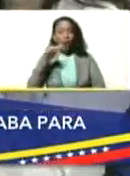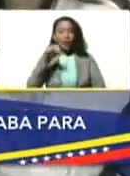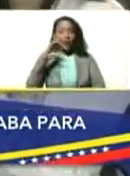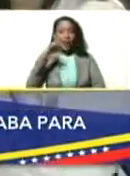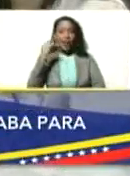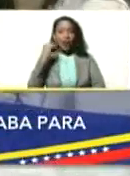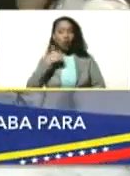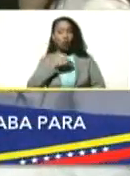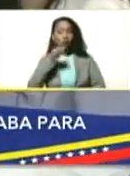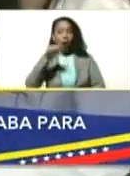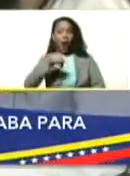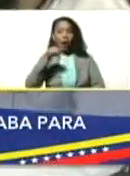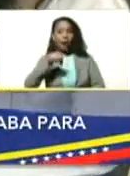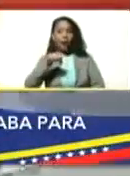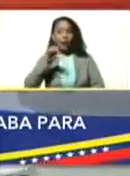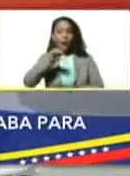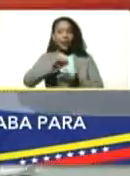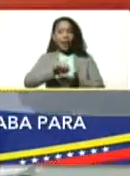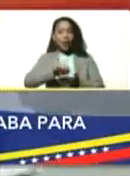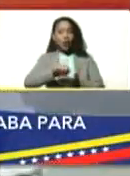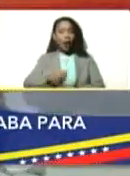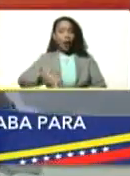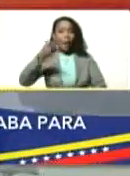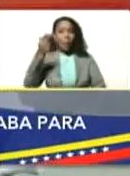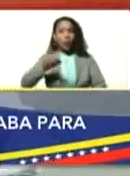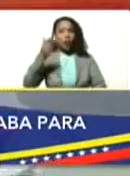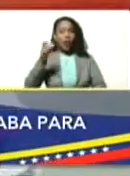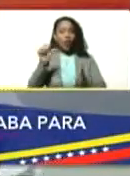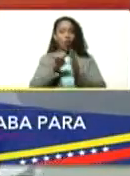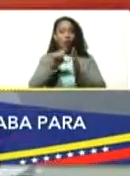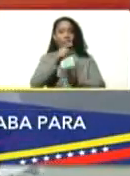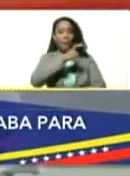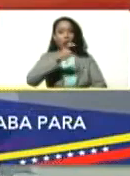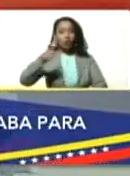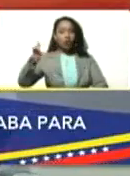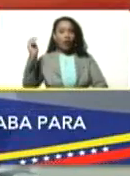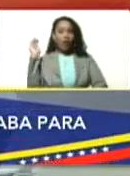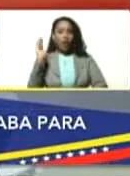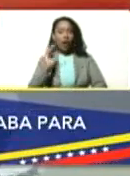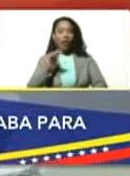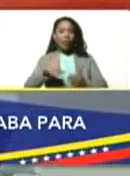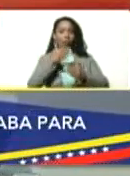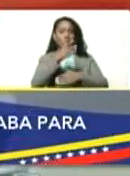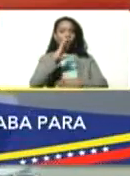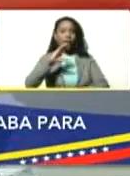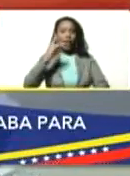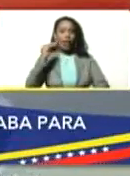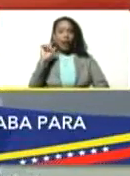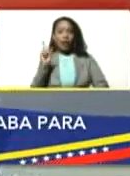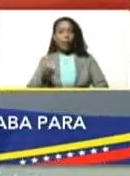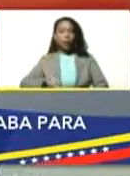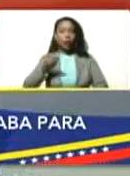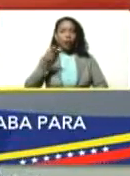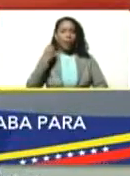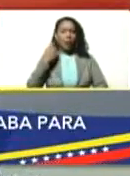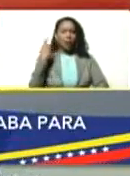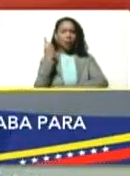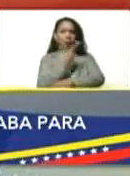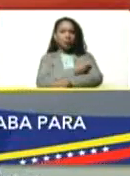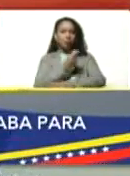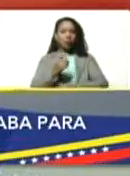donde estamos fue un centro centinela, donde la gente venía. Y luego los CDI fueron vitales para la